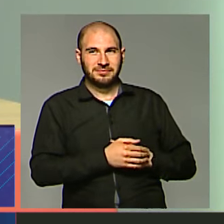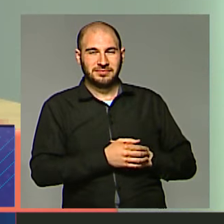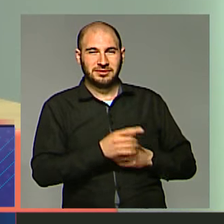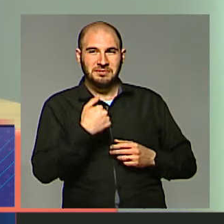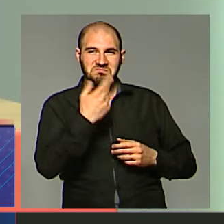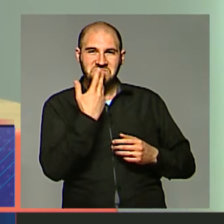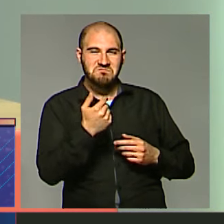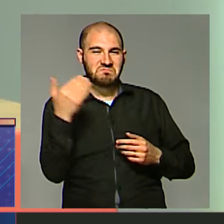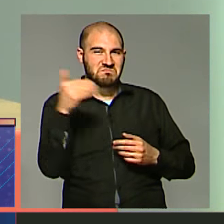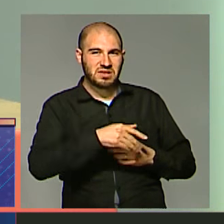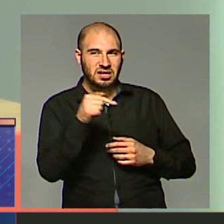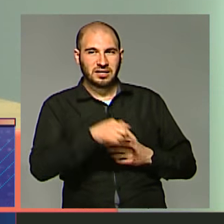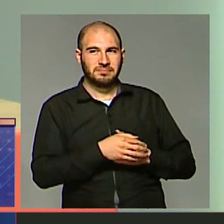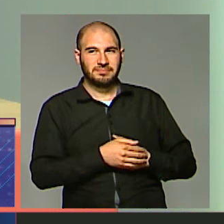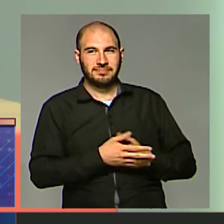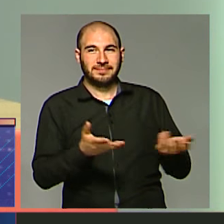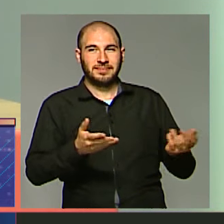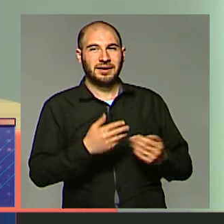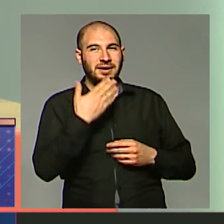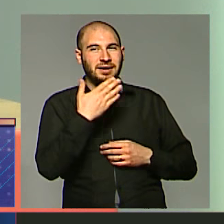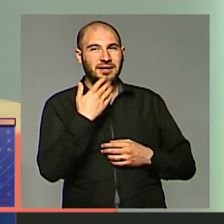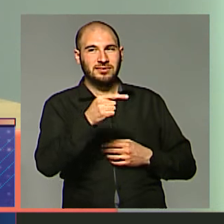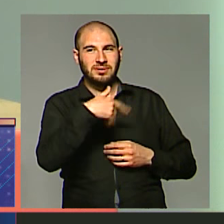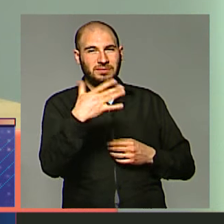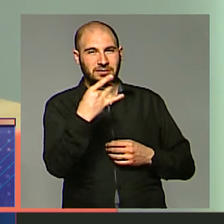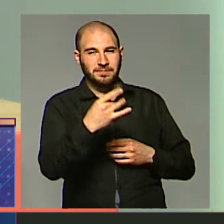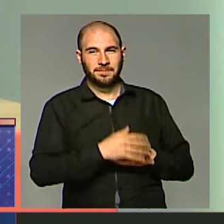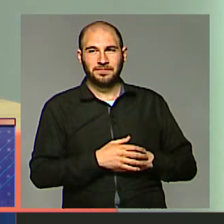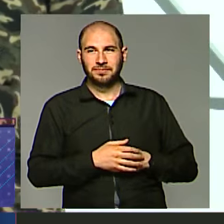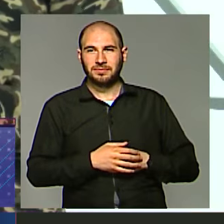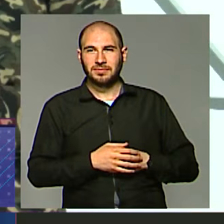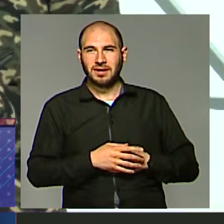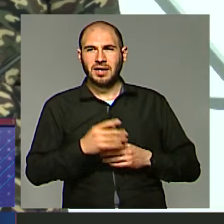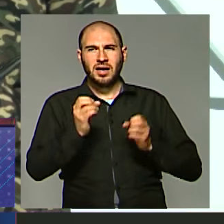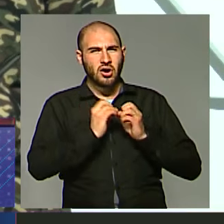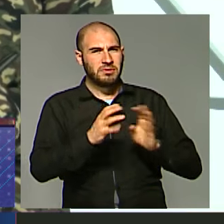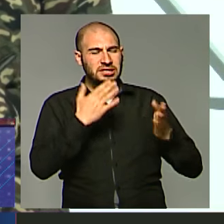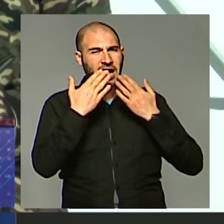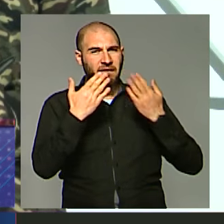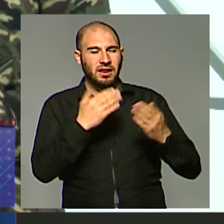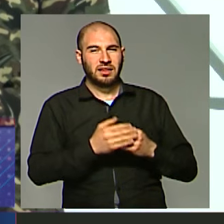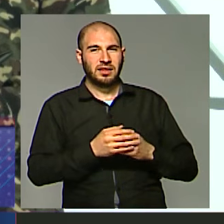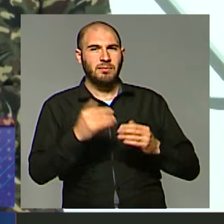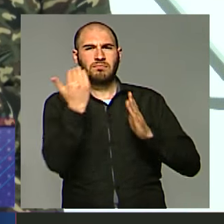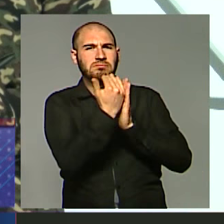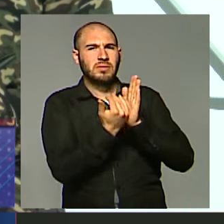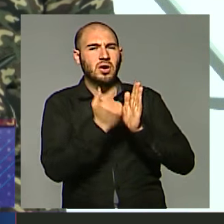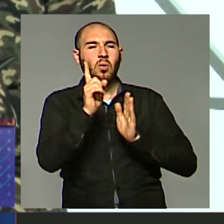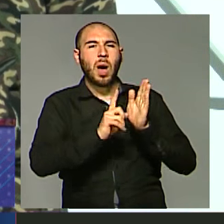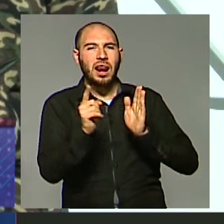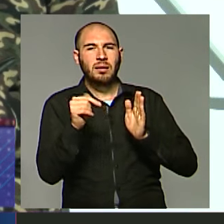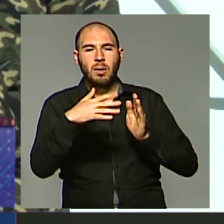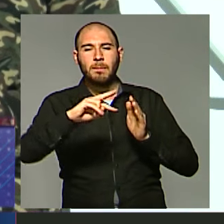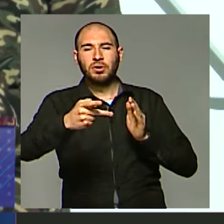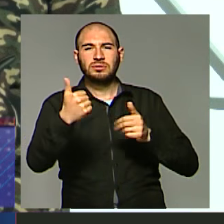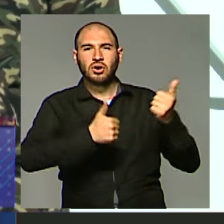un gusto poder estar acá, así que bueno, les agradezco a ustedes por la invitación. Bueno, empecemos hablando un poco de en qué categoría estás, qué es lo